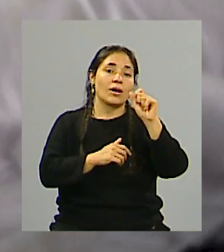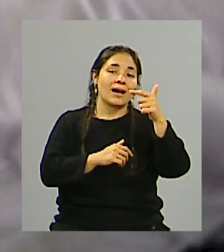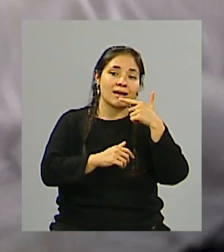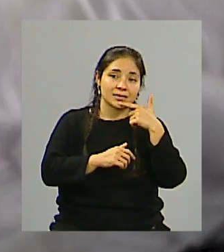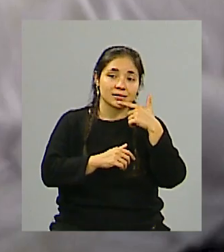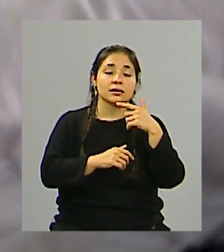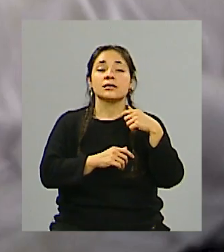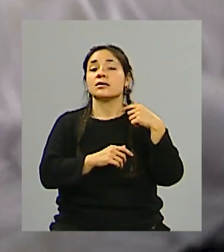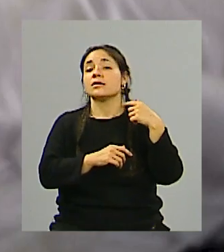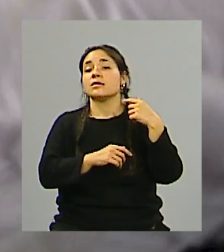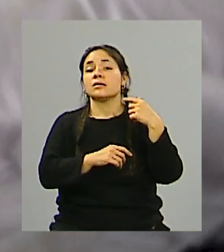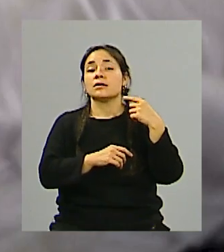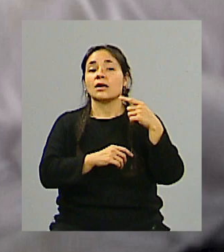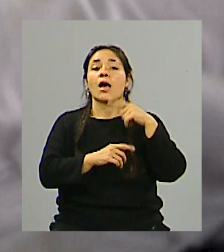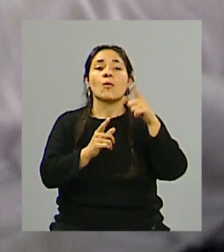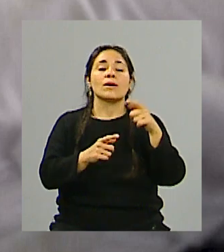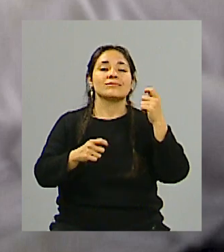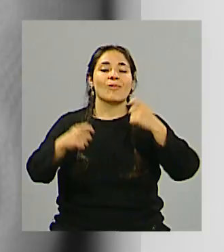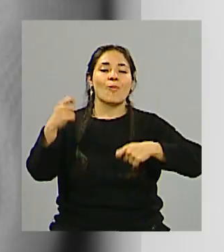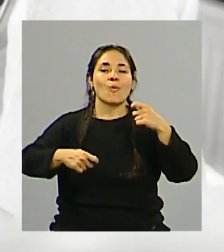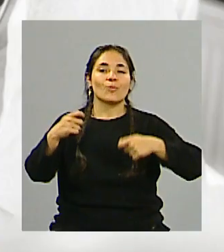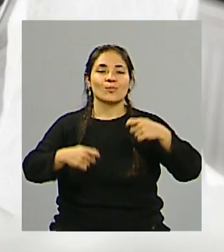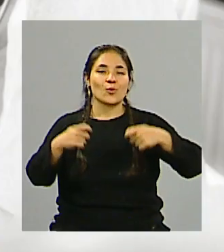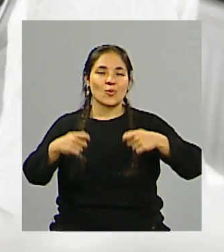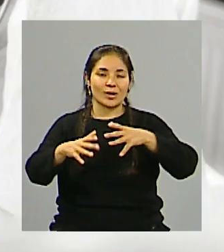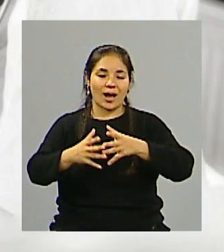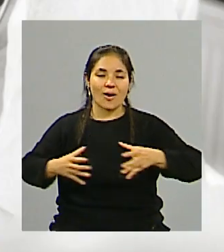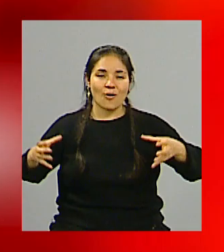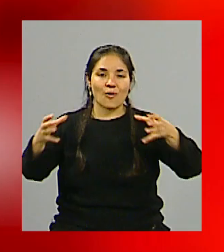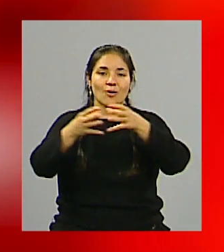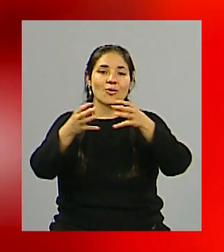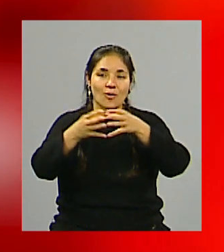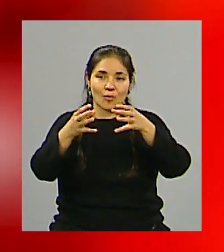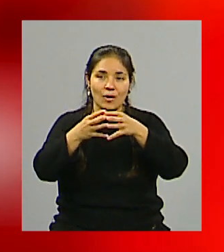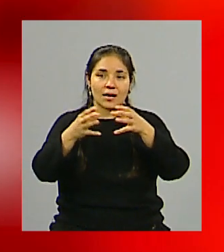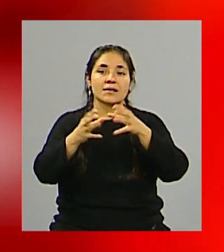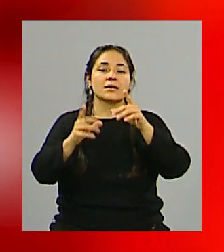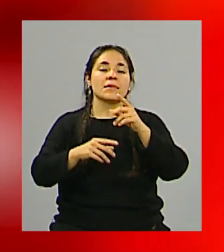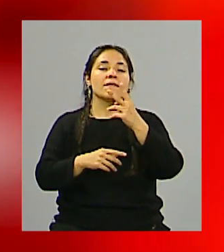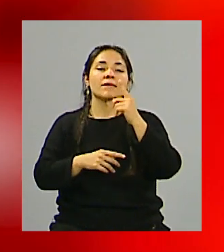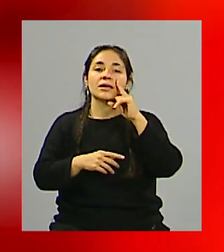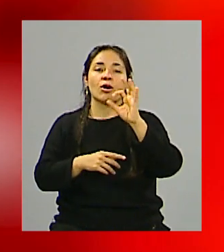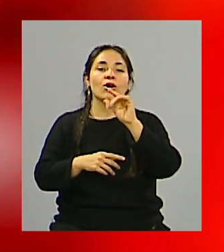después la Murga, la Tamorada. Y también Violeta Molotov. Y Violeta Molotov.